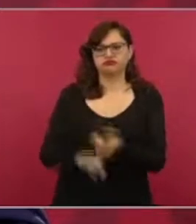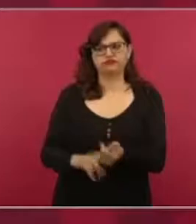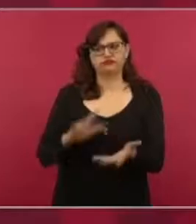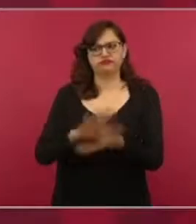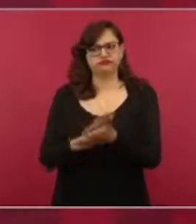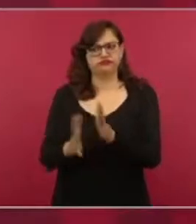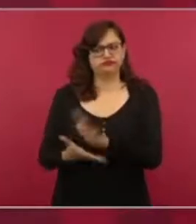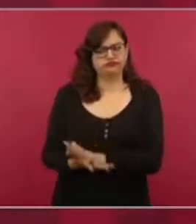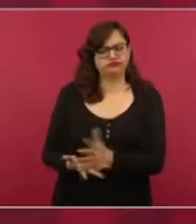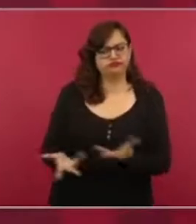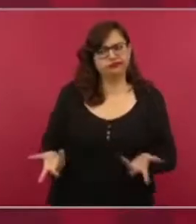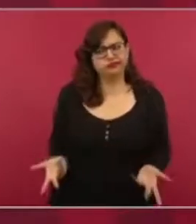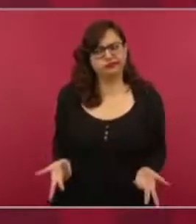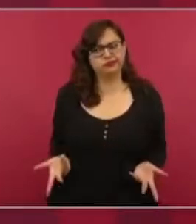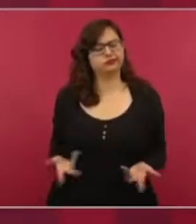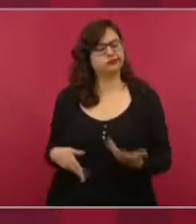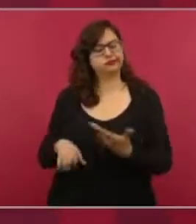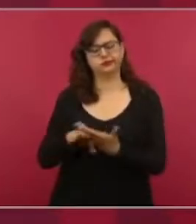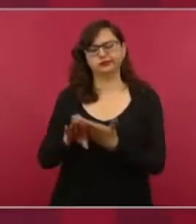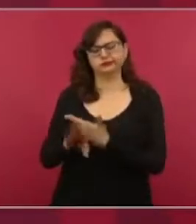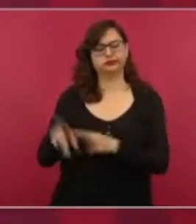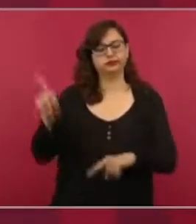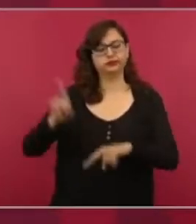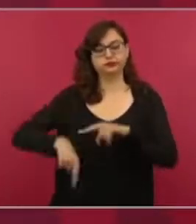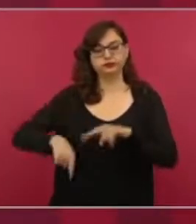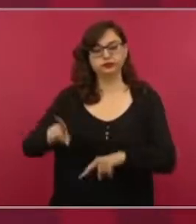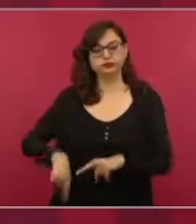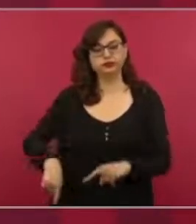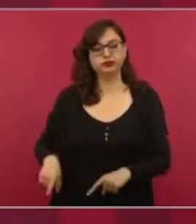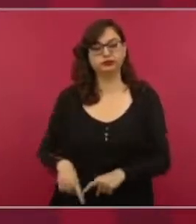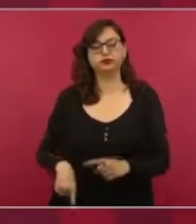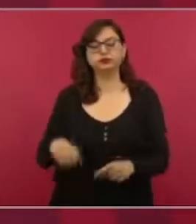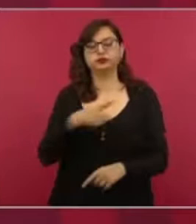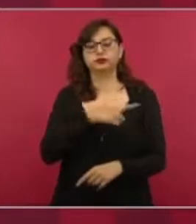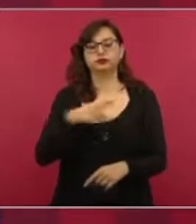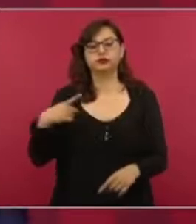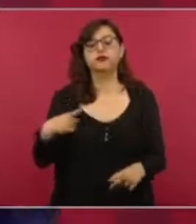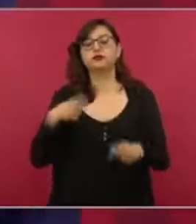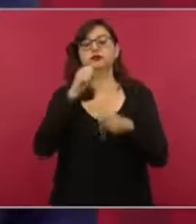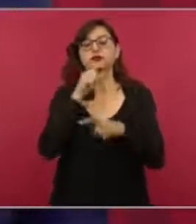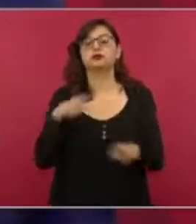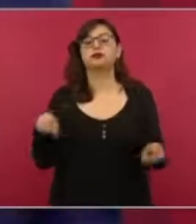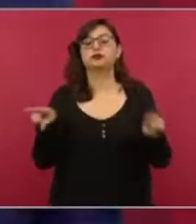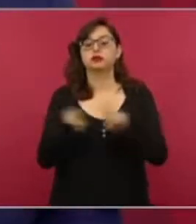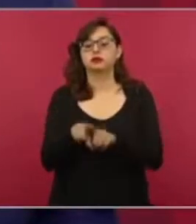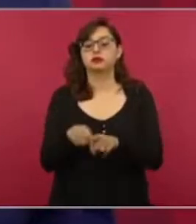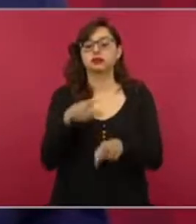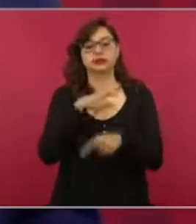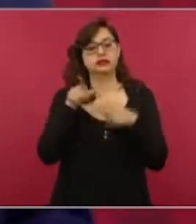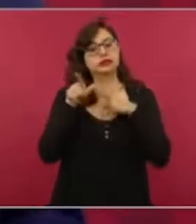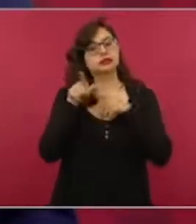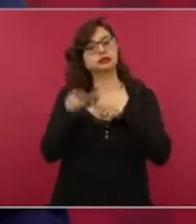estamos pendientes también de lo de la iniciativa